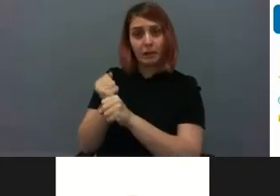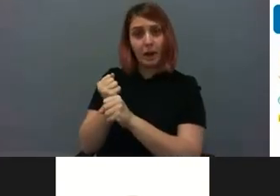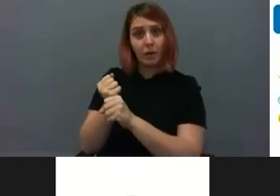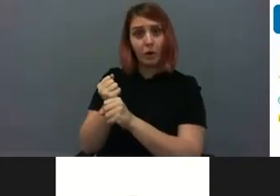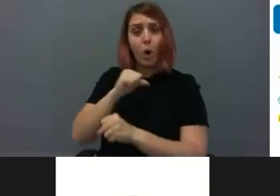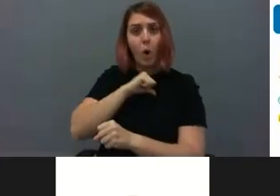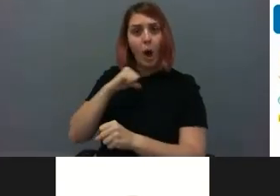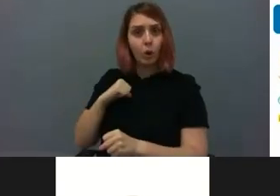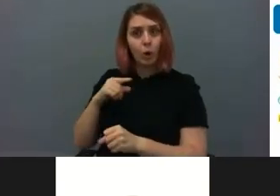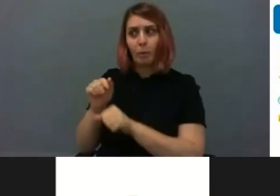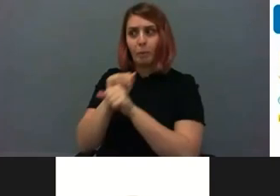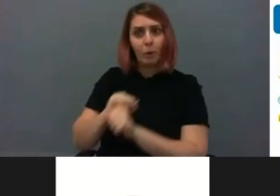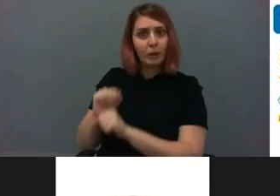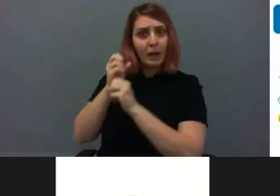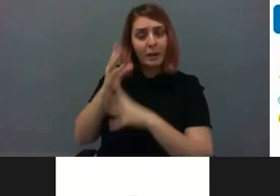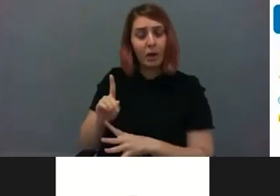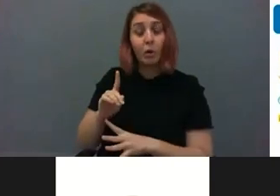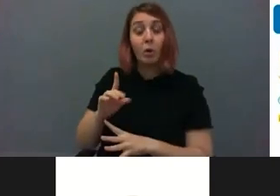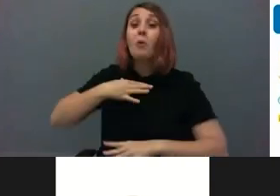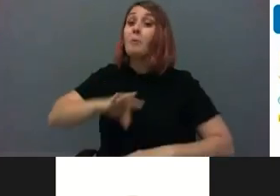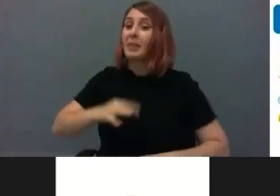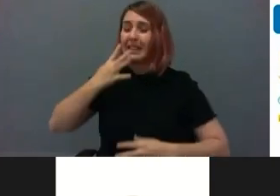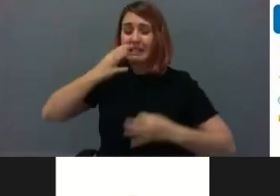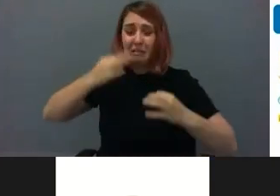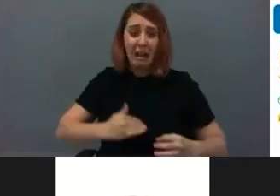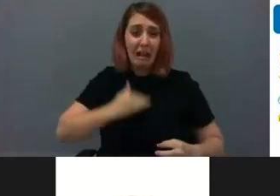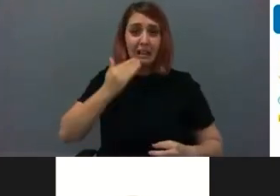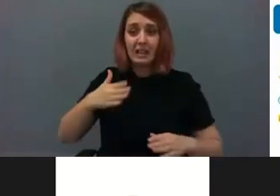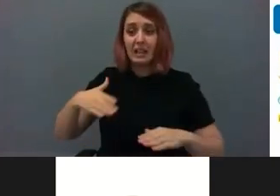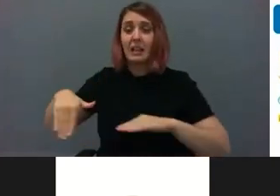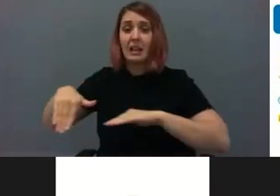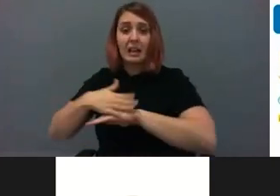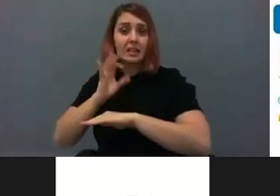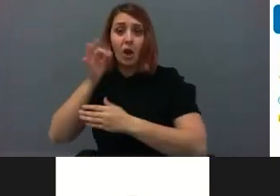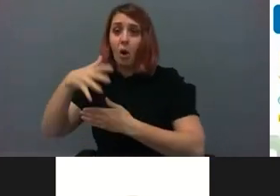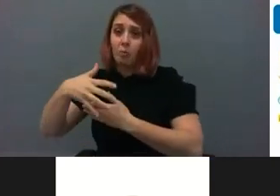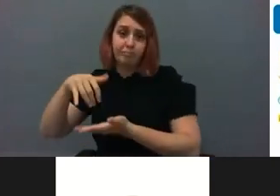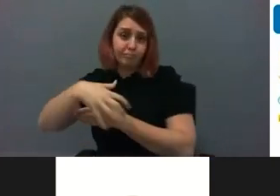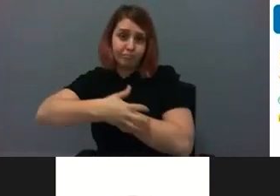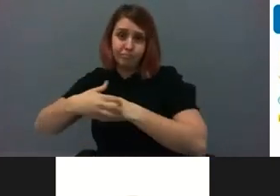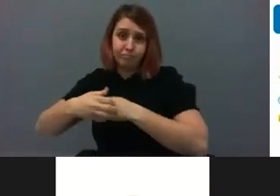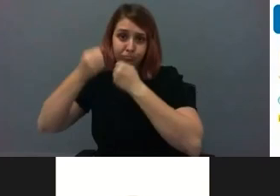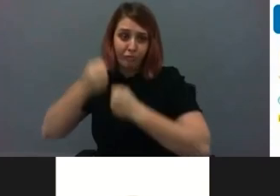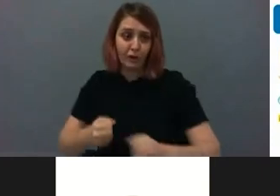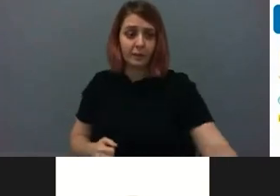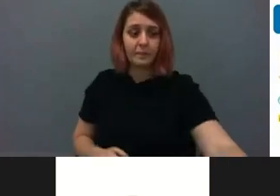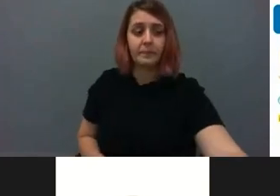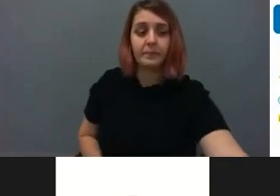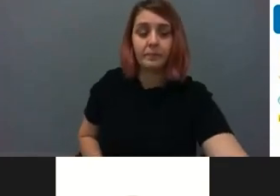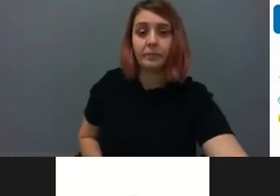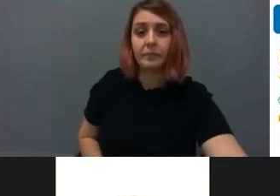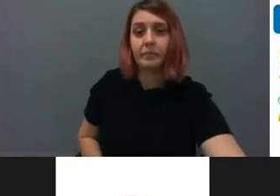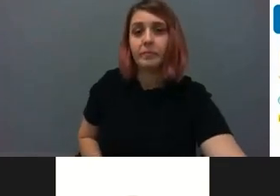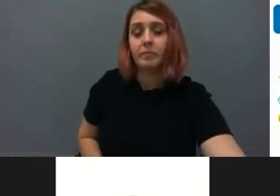autónomo, probablemente y con casi toda seguridad acabará en la calle o en la ruina. el